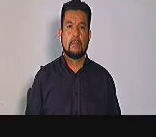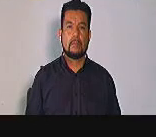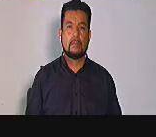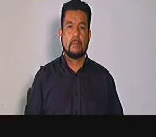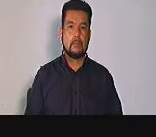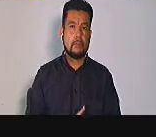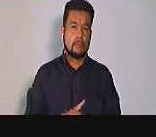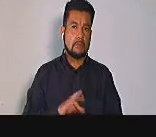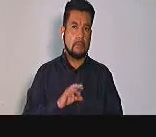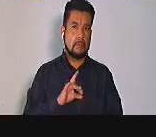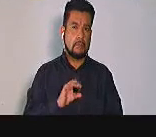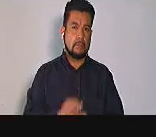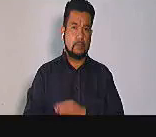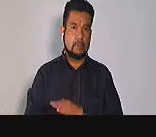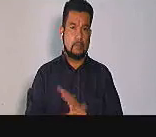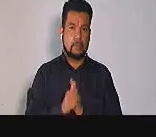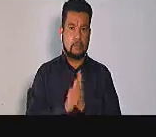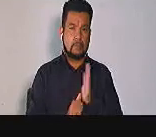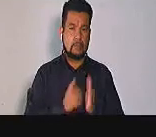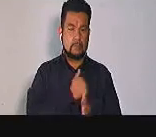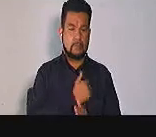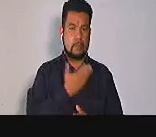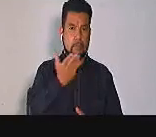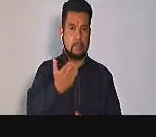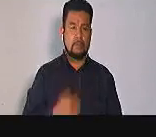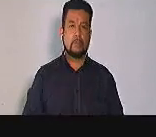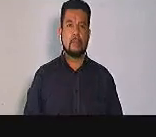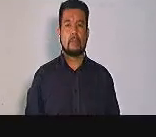Doctor Ricardo, continuemos con el orden del día, por favor.